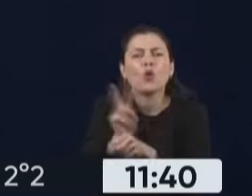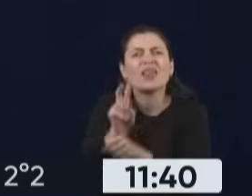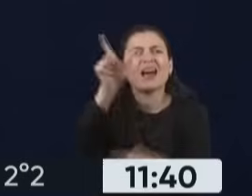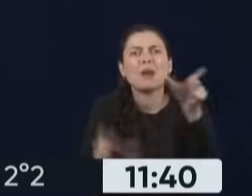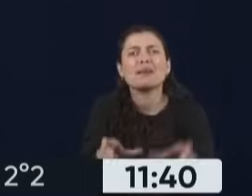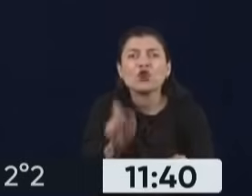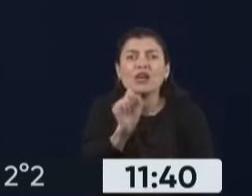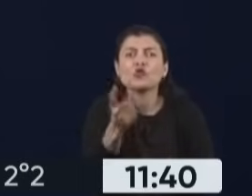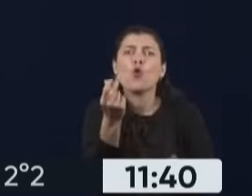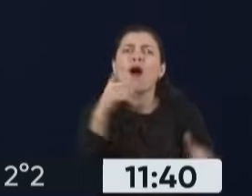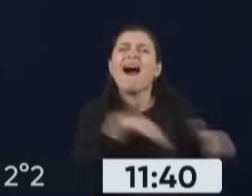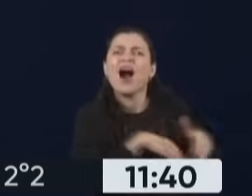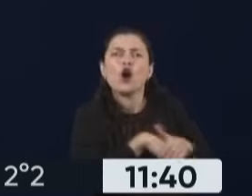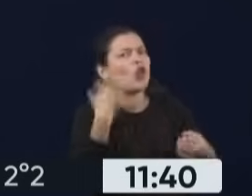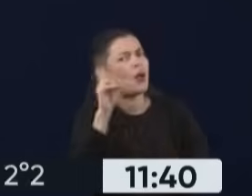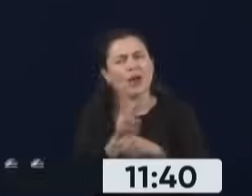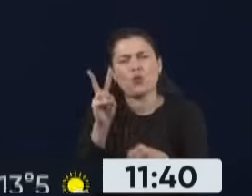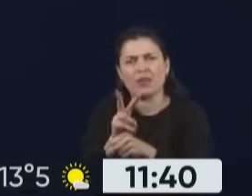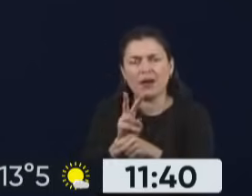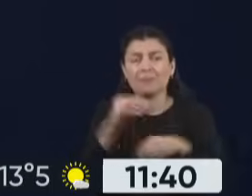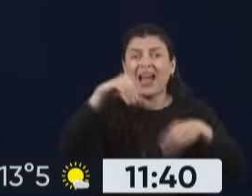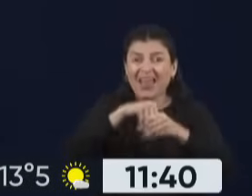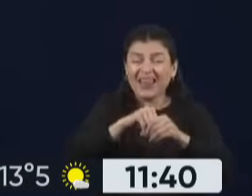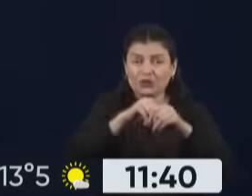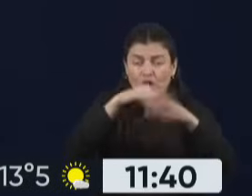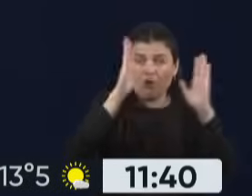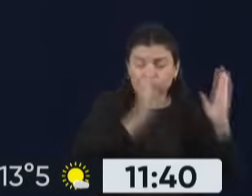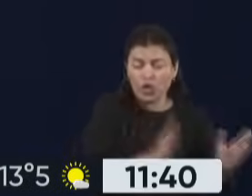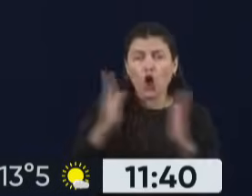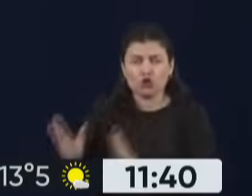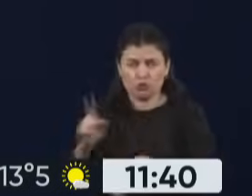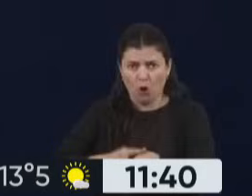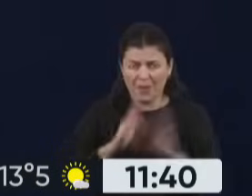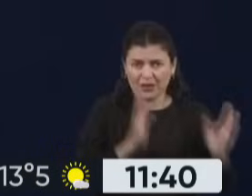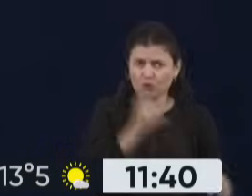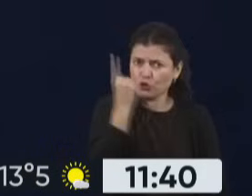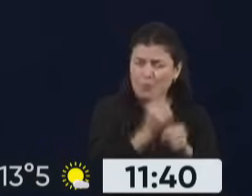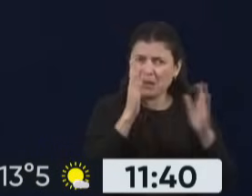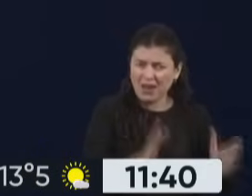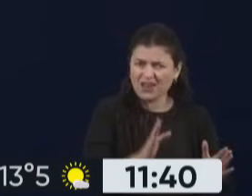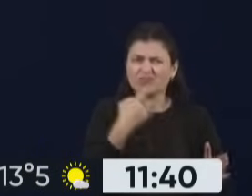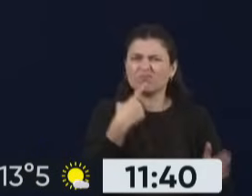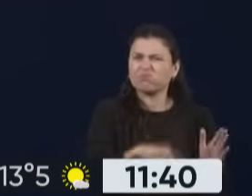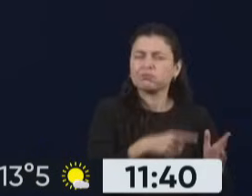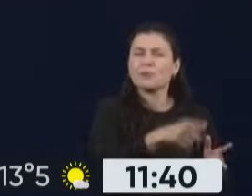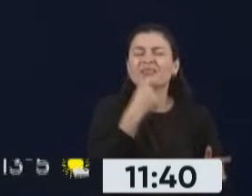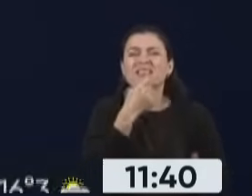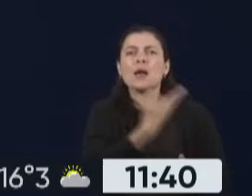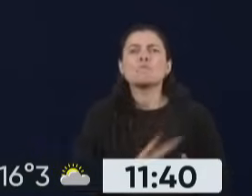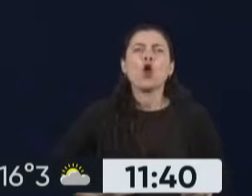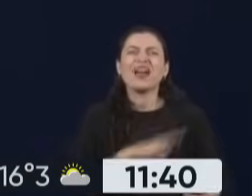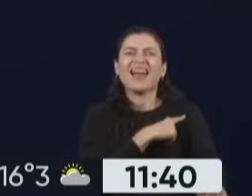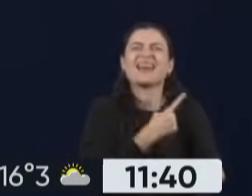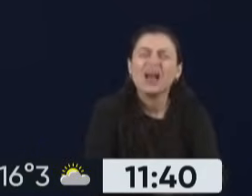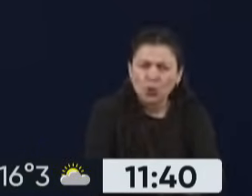Argentinos. El mismo contiene 2 etapas. La primera implica todo lo que el Poder Ejecutivo